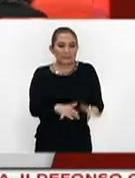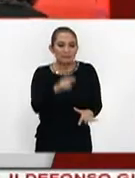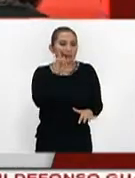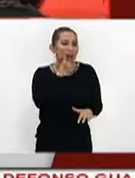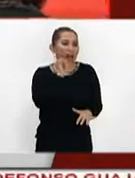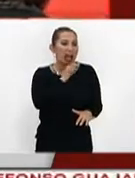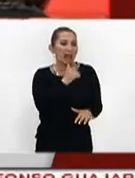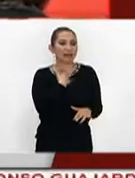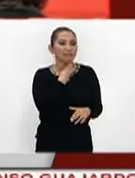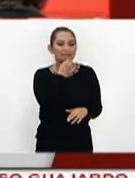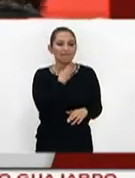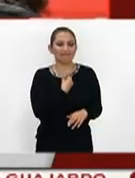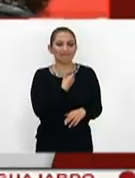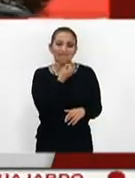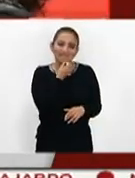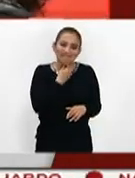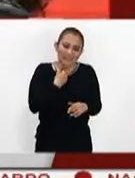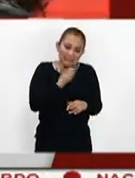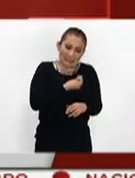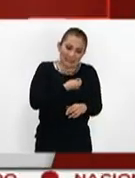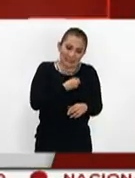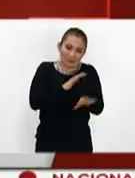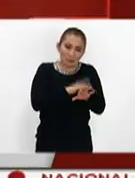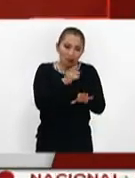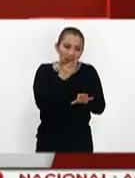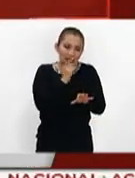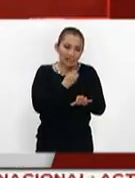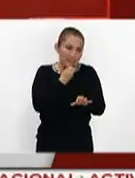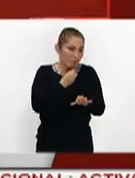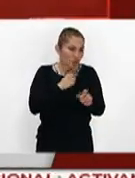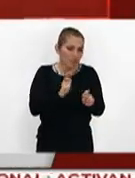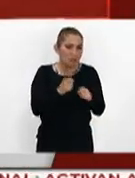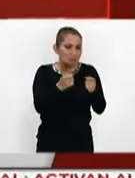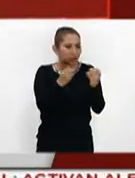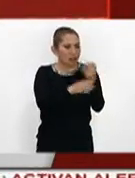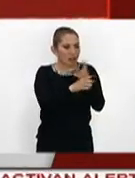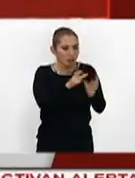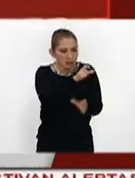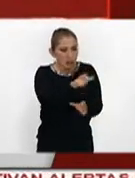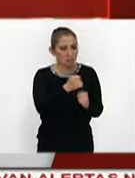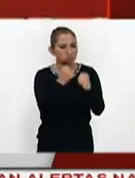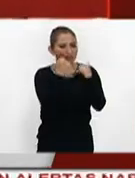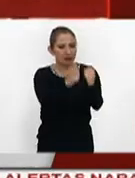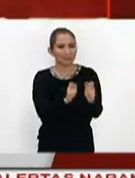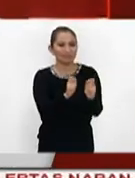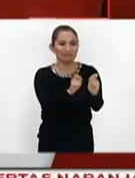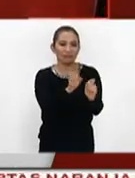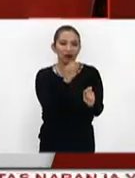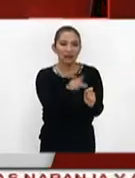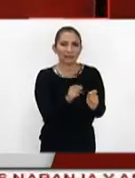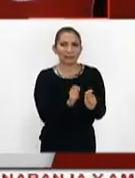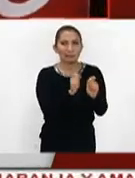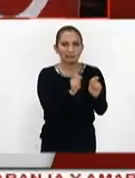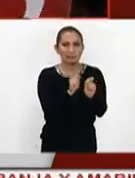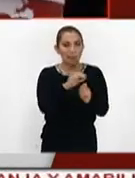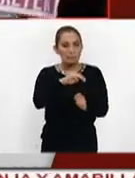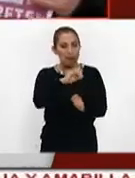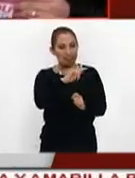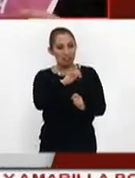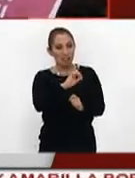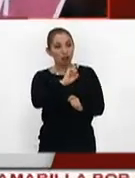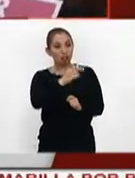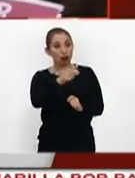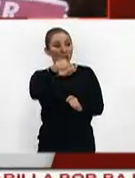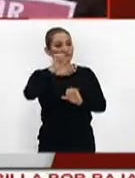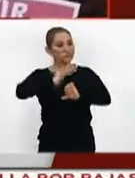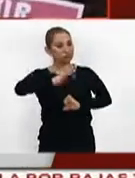Merkel, precisamente porque tuvo que ceder inmensas cuotas de poder. En primer lugar, Martin Schulz encabezará